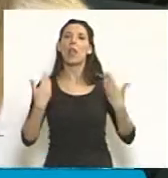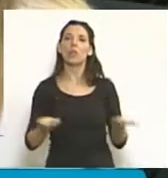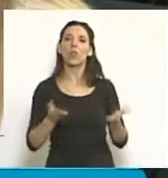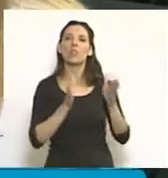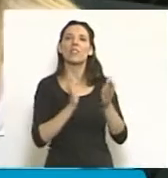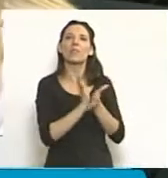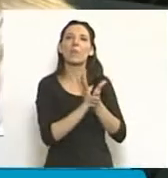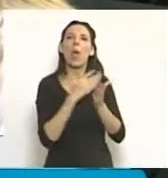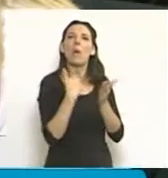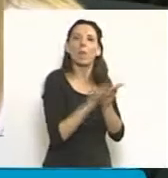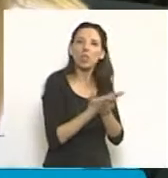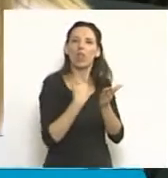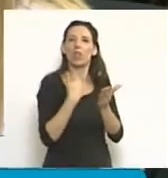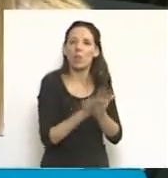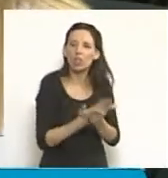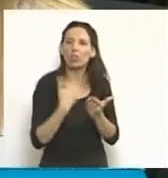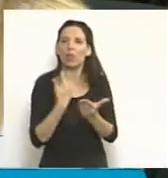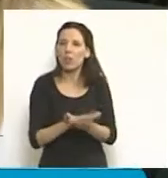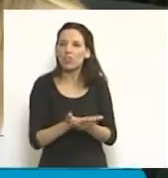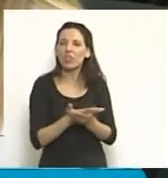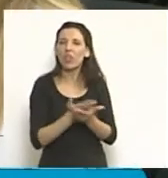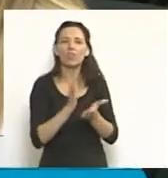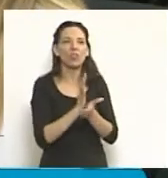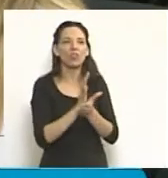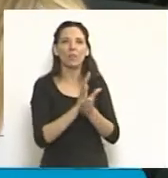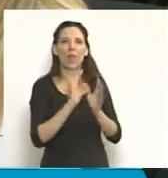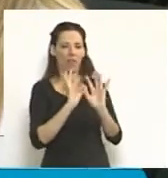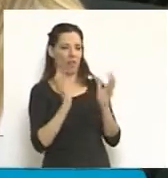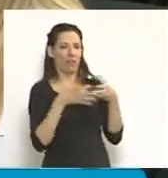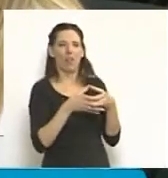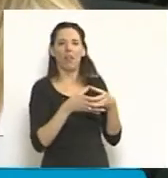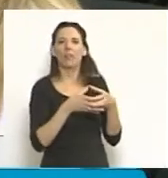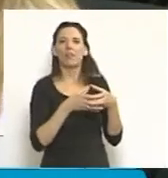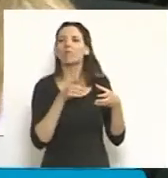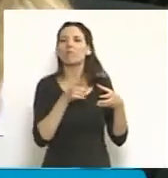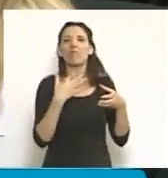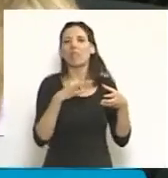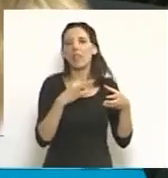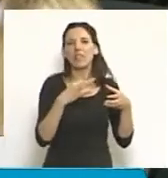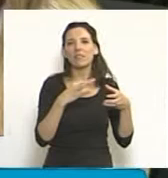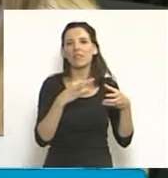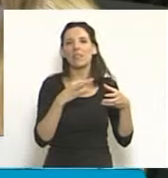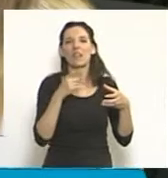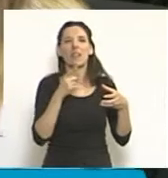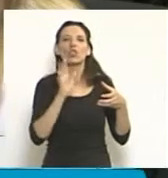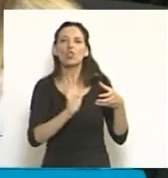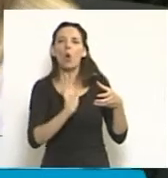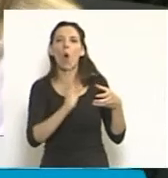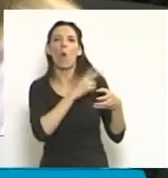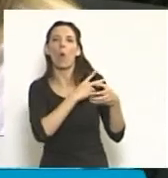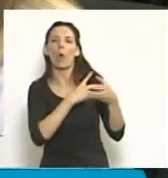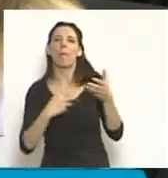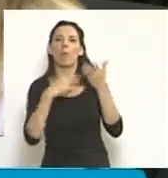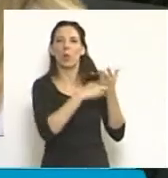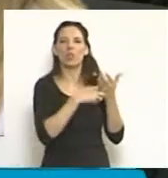ser evaluado si no es integralmente como parte de un modelo de sobredimensionamiento de la Procuración